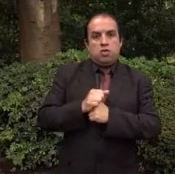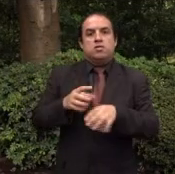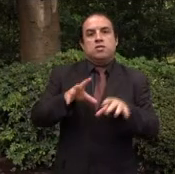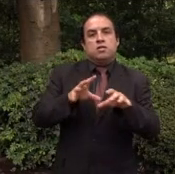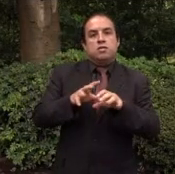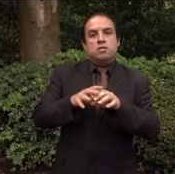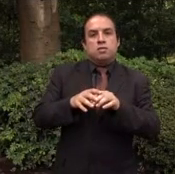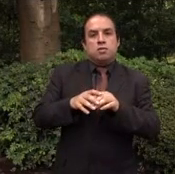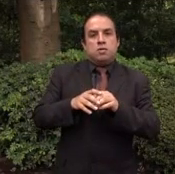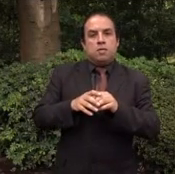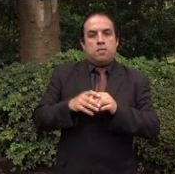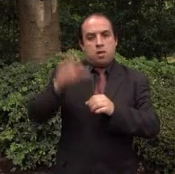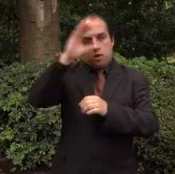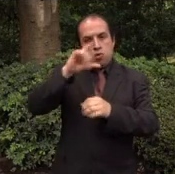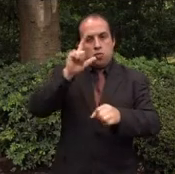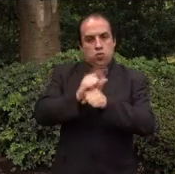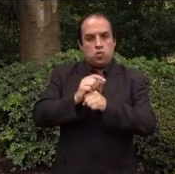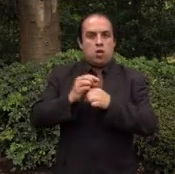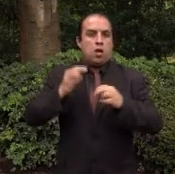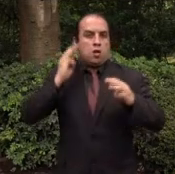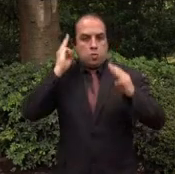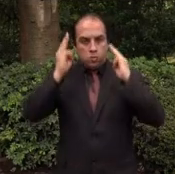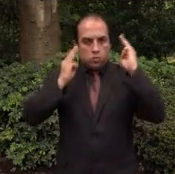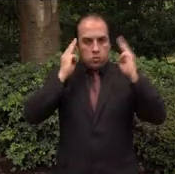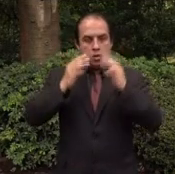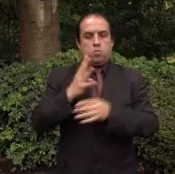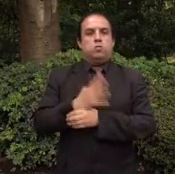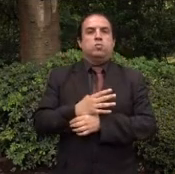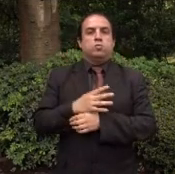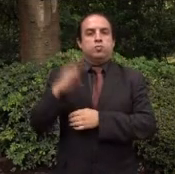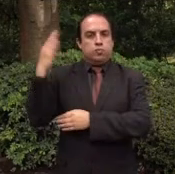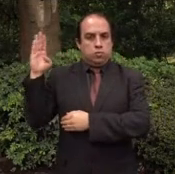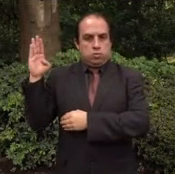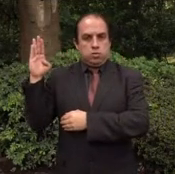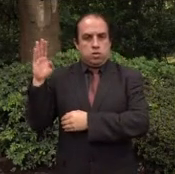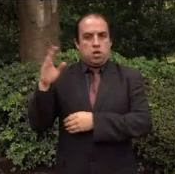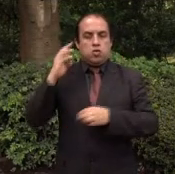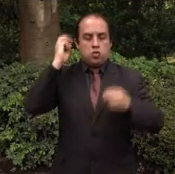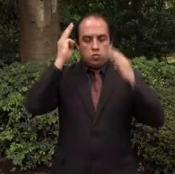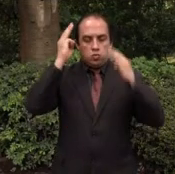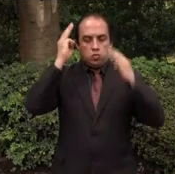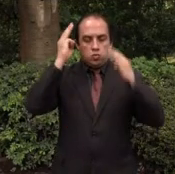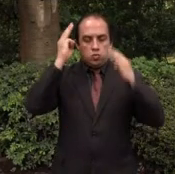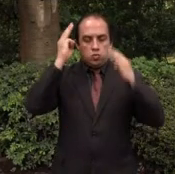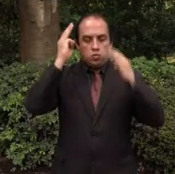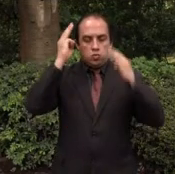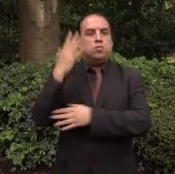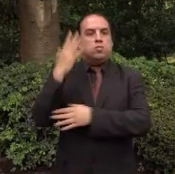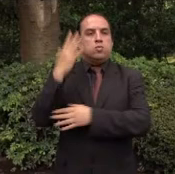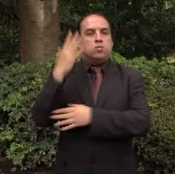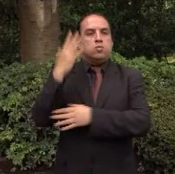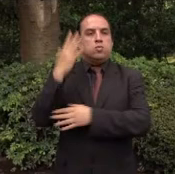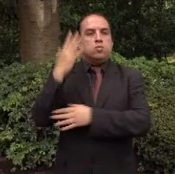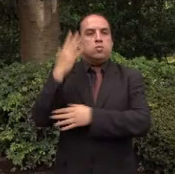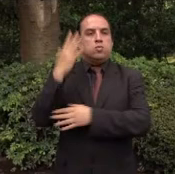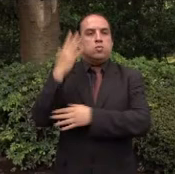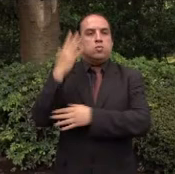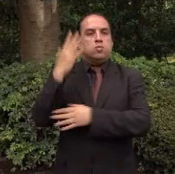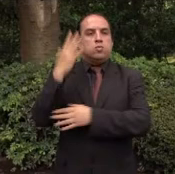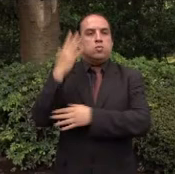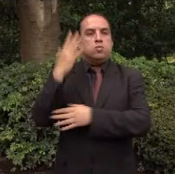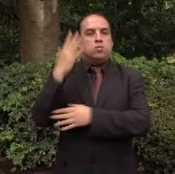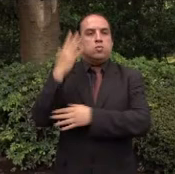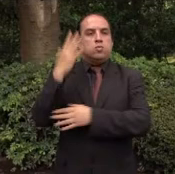cultural del bosque. Los museos que ya hay en el bosque, al que hoy se integra Los Pinos, pero